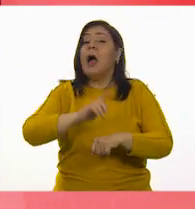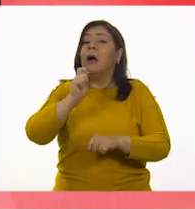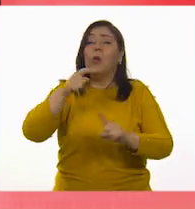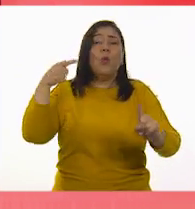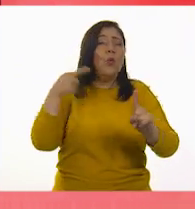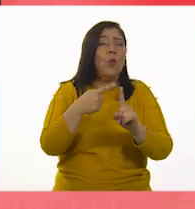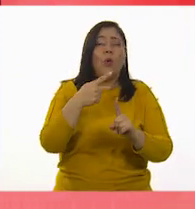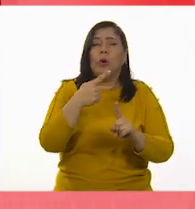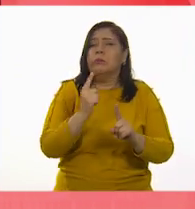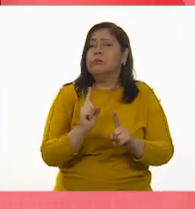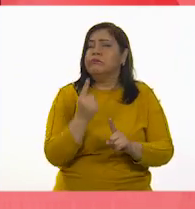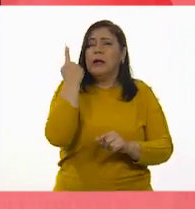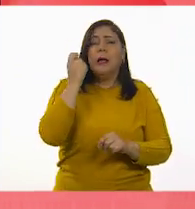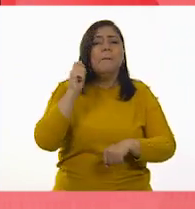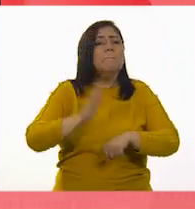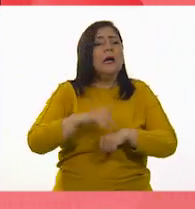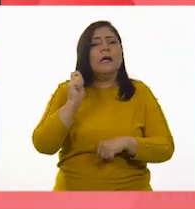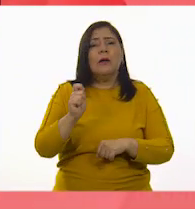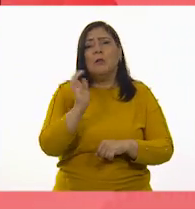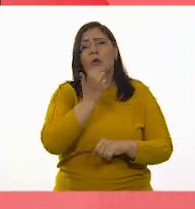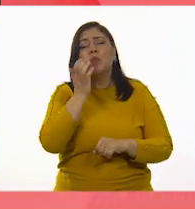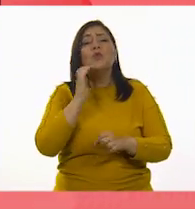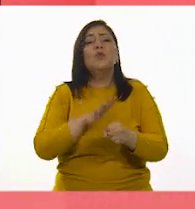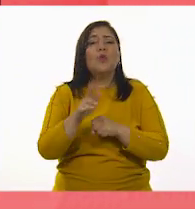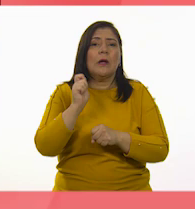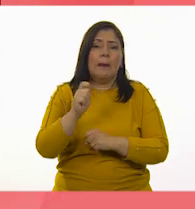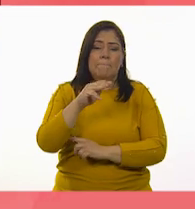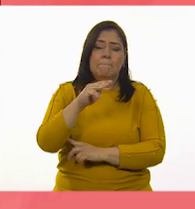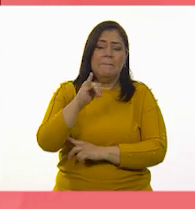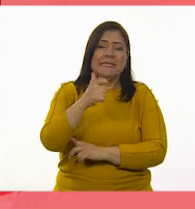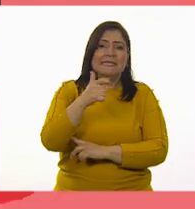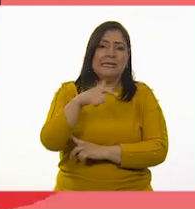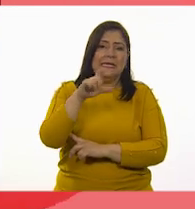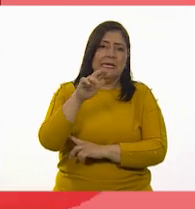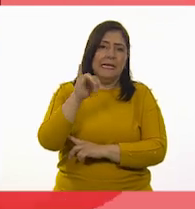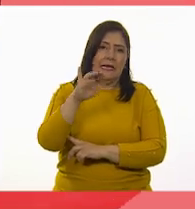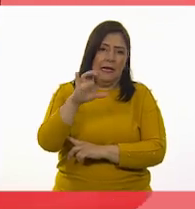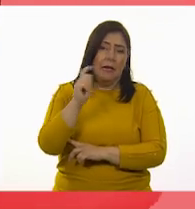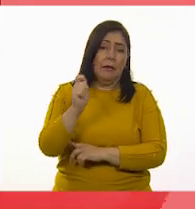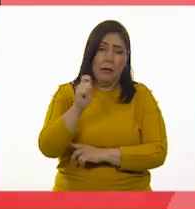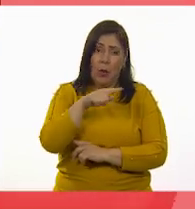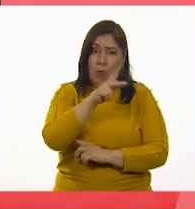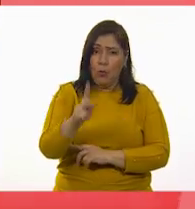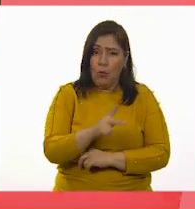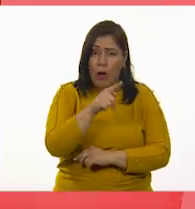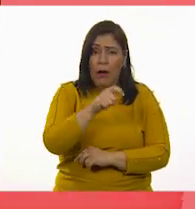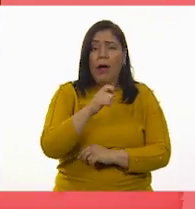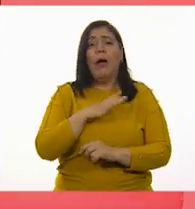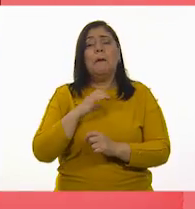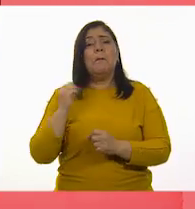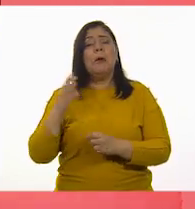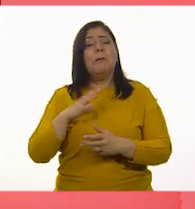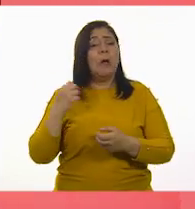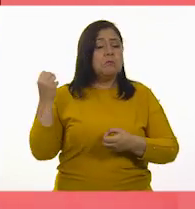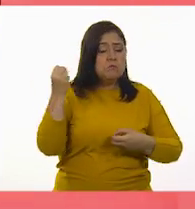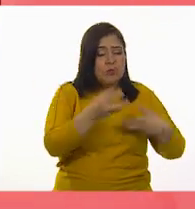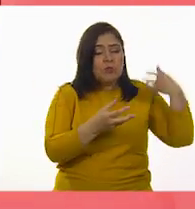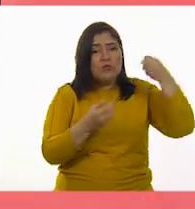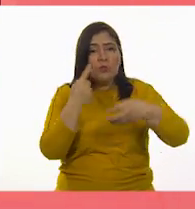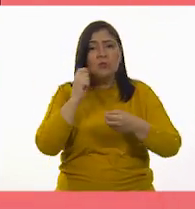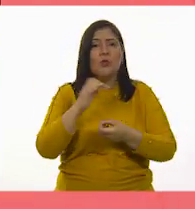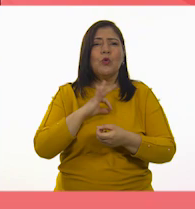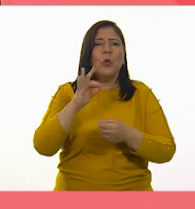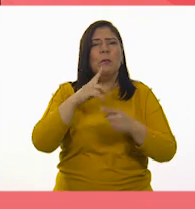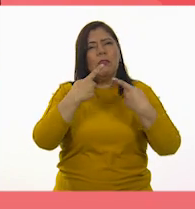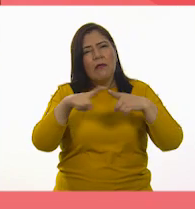conservar y enriquecer su tradición, es el pueblo de Mixquic, donde con ofrendas llenas de colores y con el